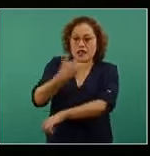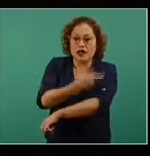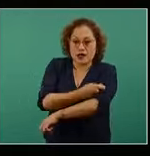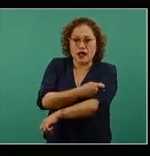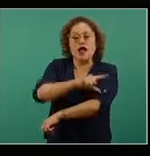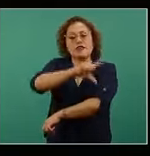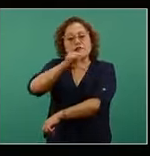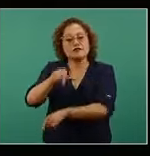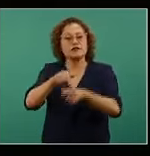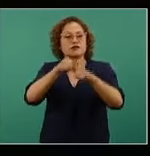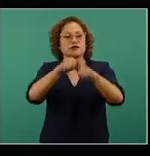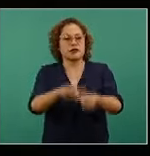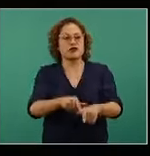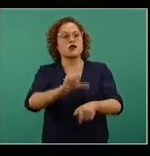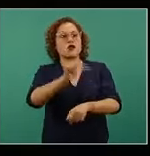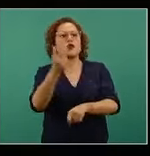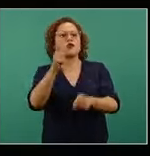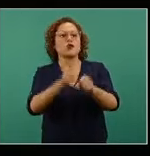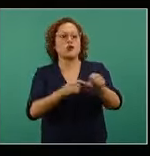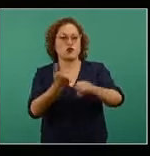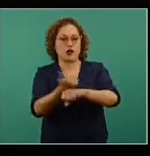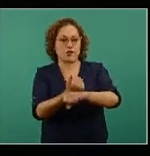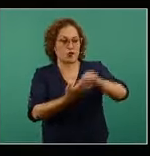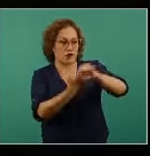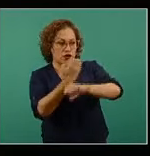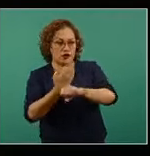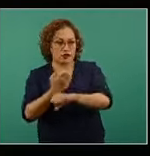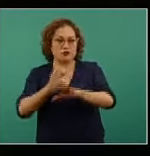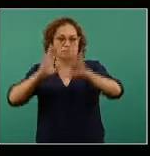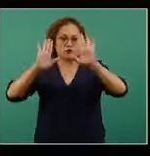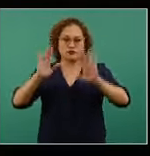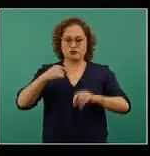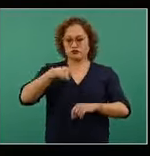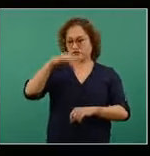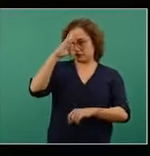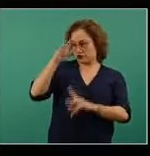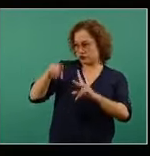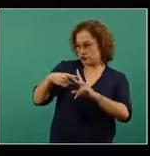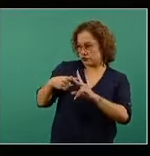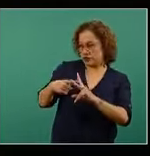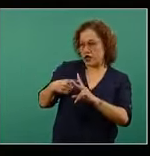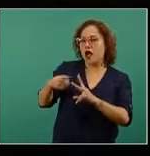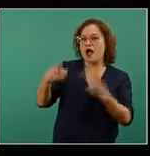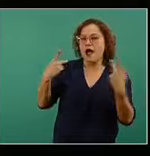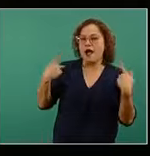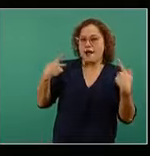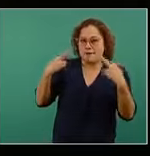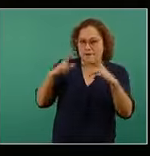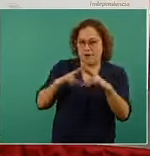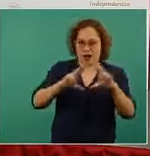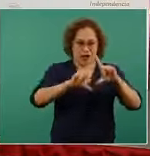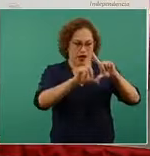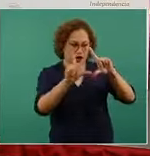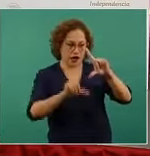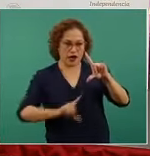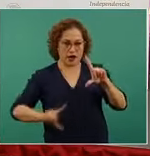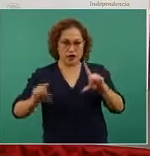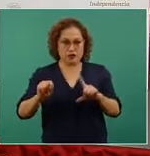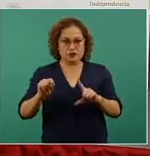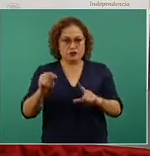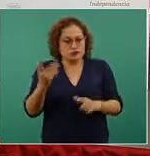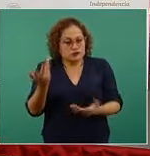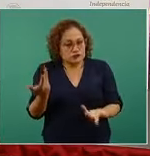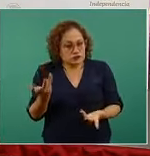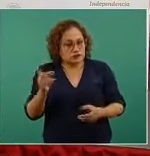todo esto en cuenta a los tres millones de maestros que se calcula se van a calcular es se van a comer el país podrían ocuparse